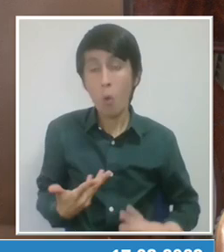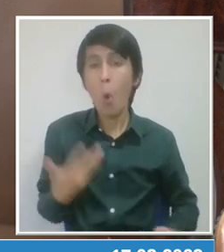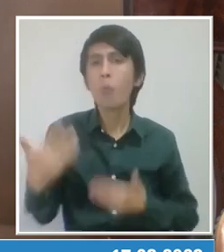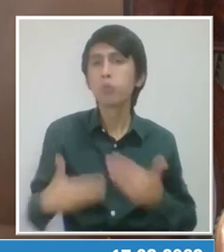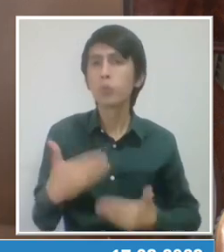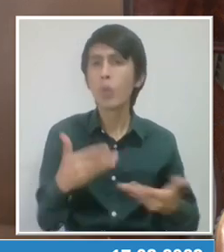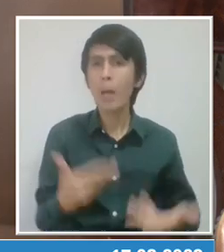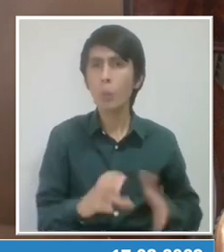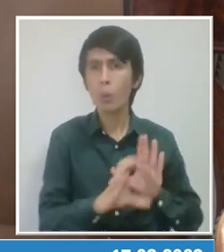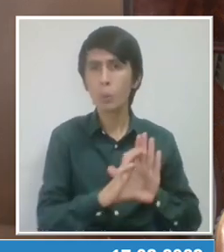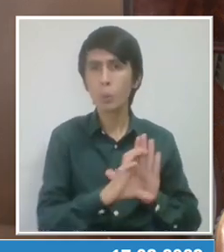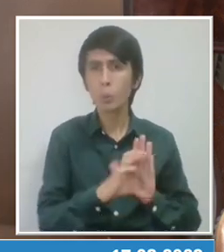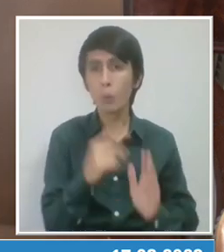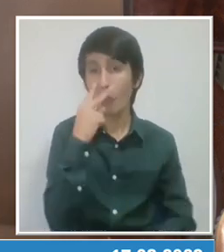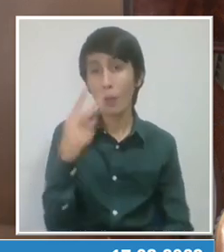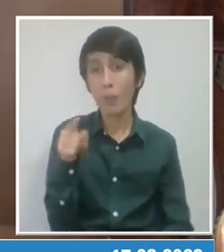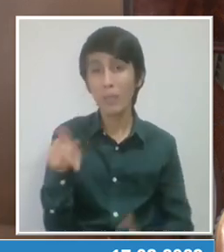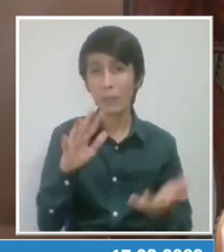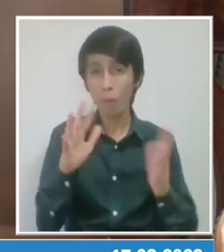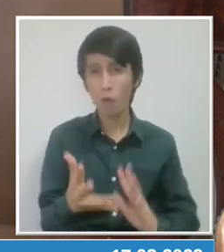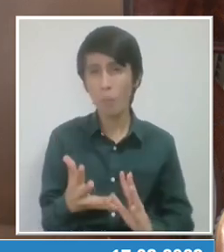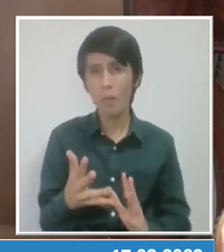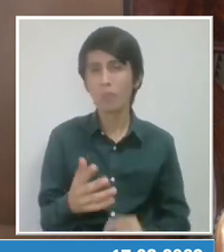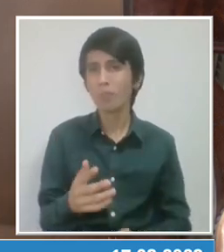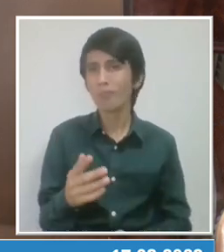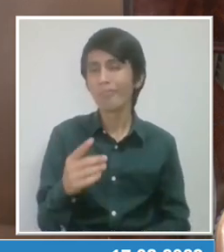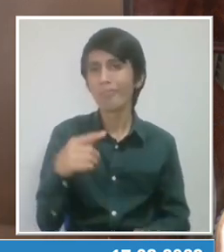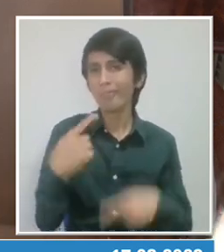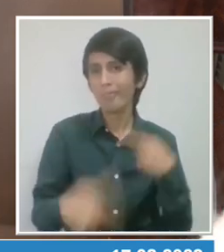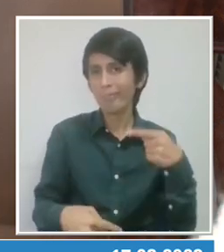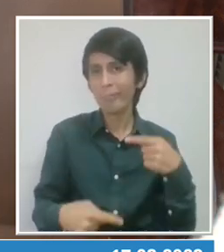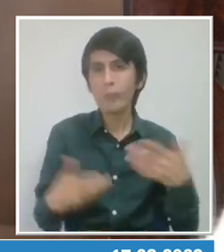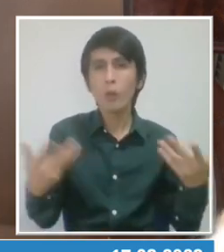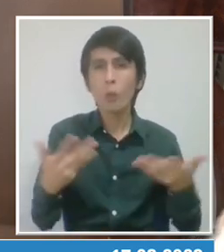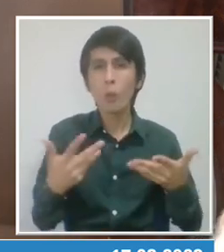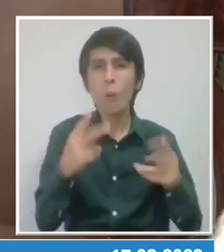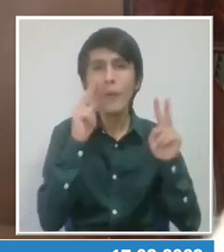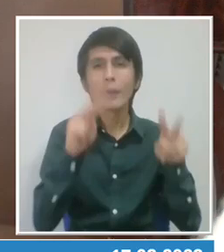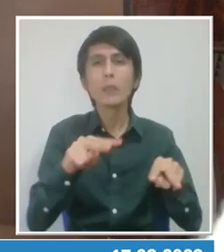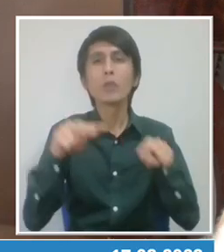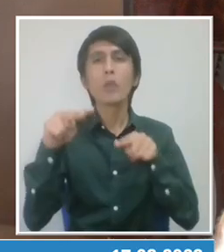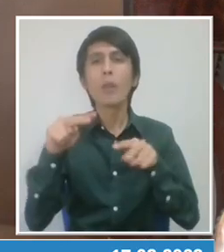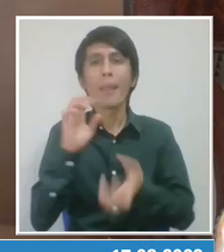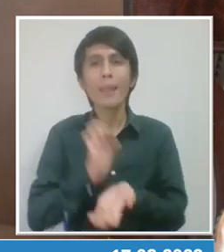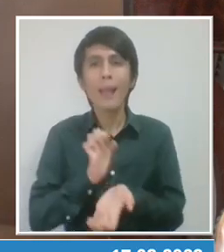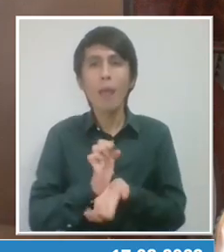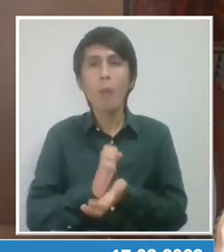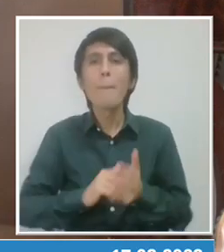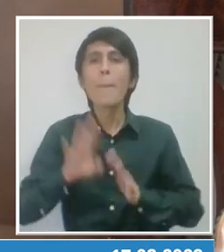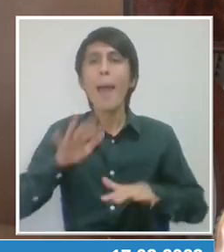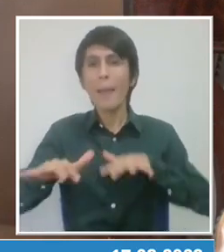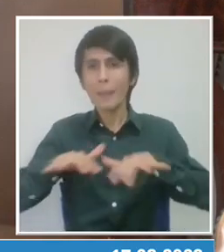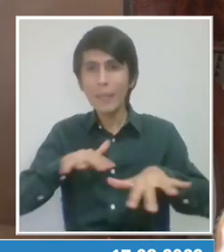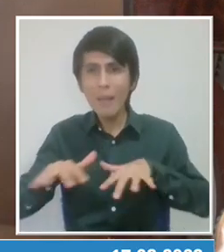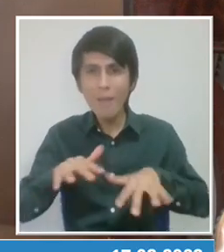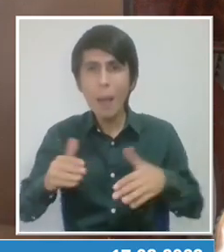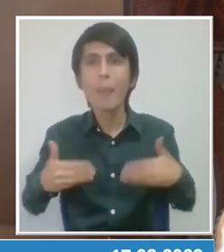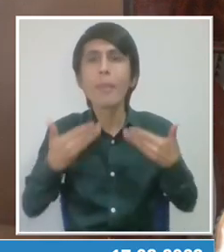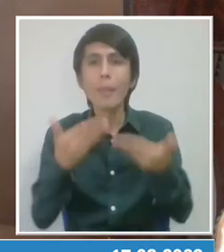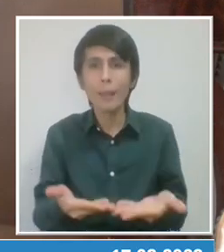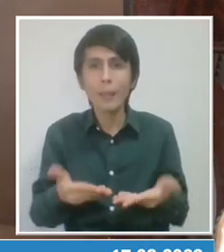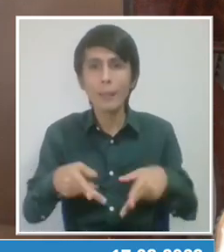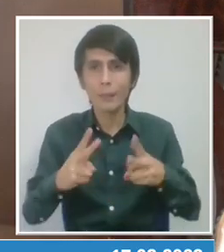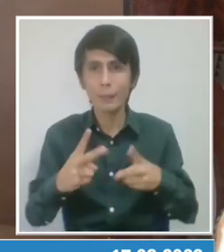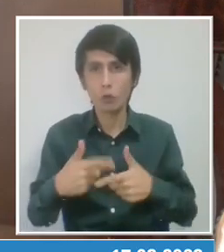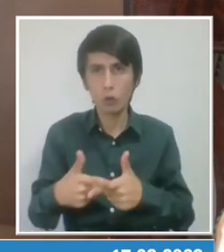parece que esa forma no resulta compatible con una visión de Estado que sea más activa en proveer derechos sociales.